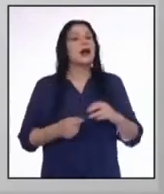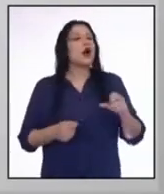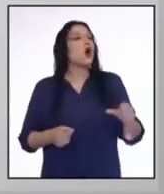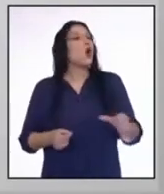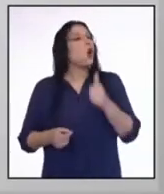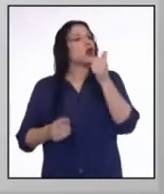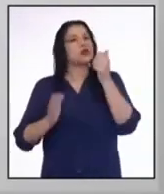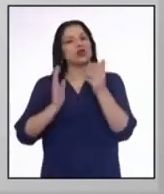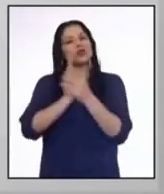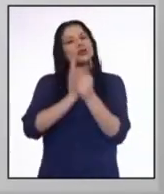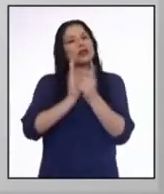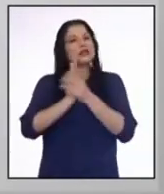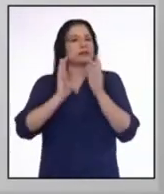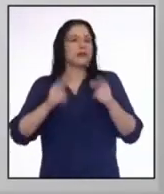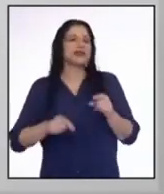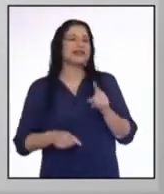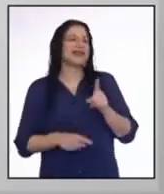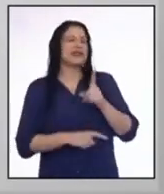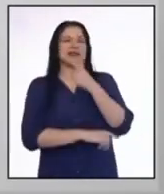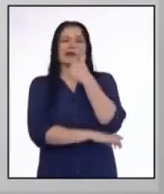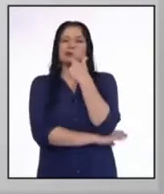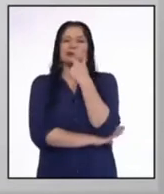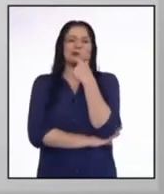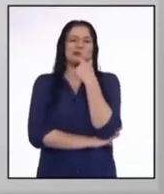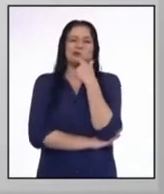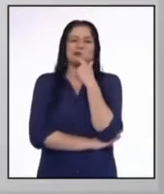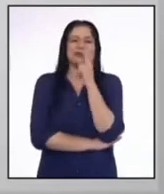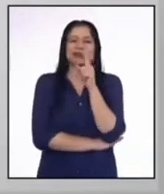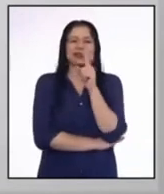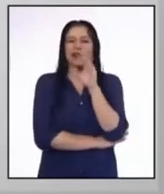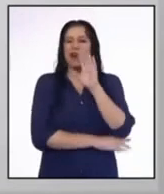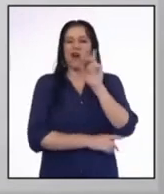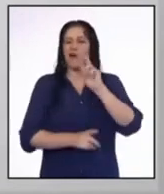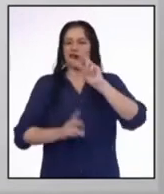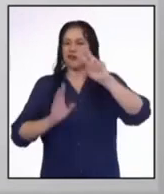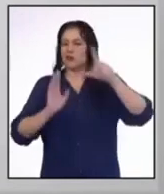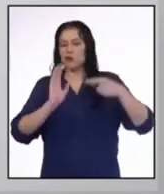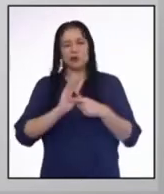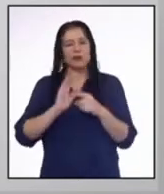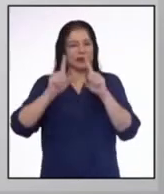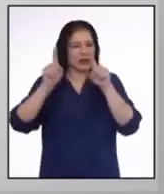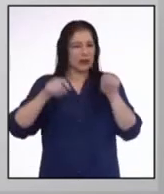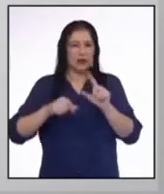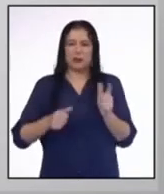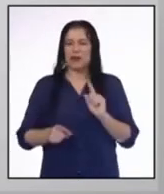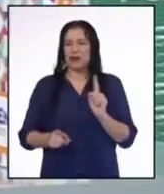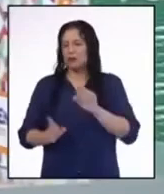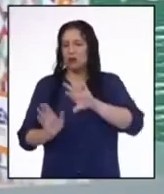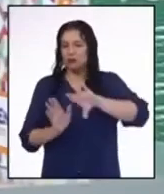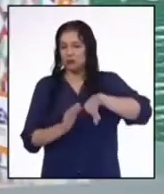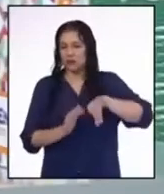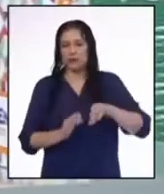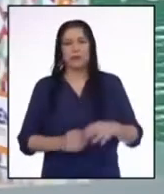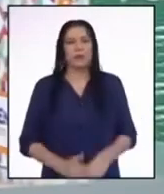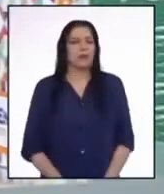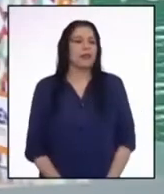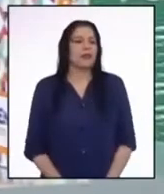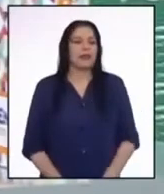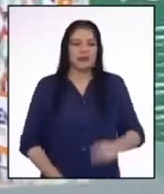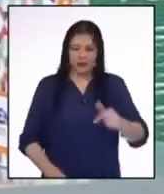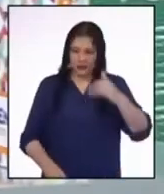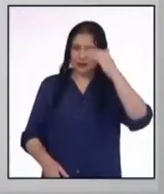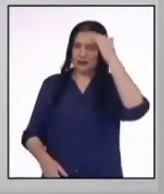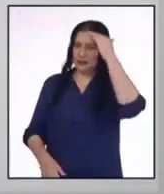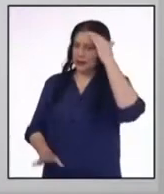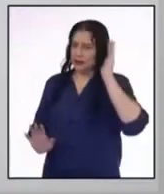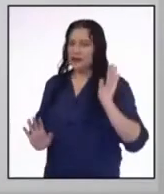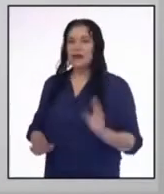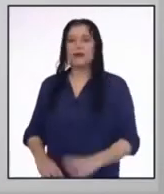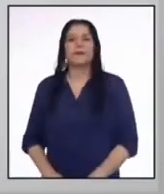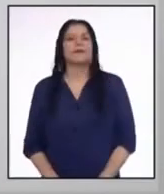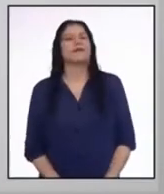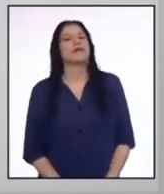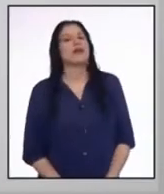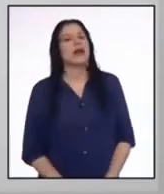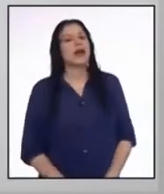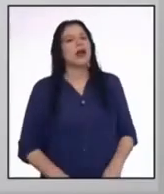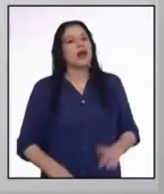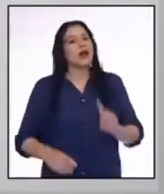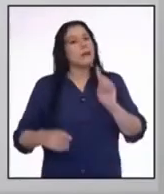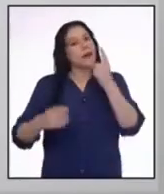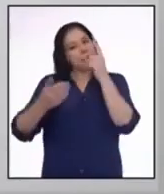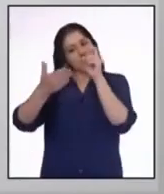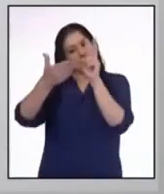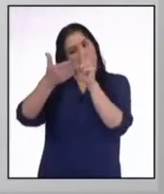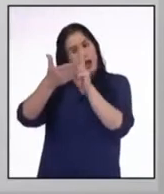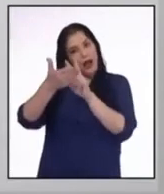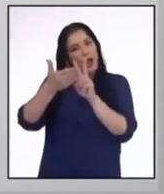otros expertos cuestionan o ponen en segundo plano el triángulo de la vida. Lo sabía. En esta